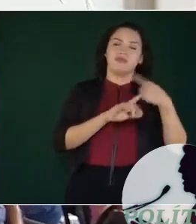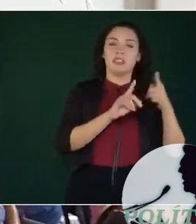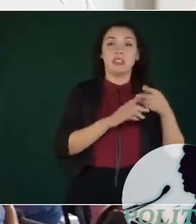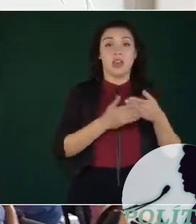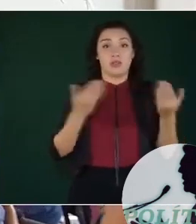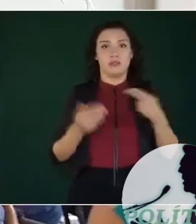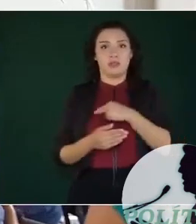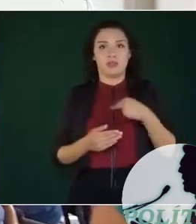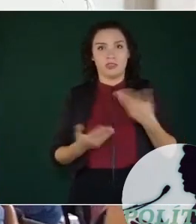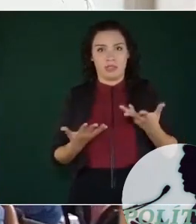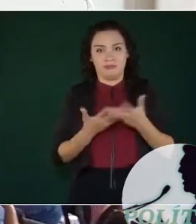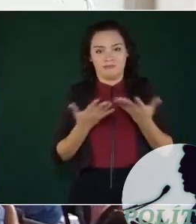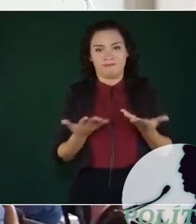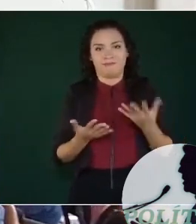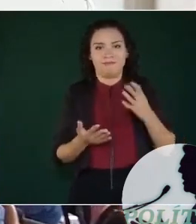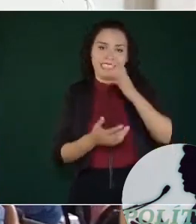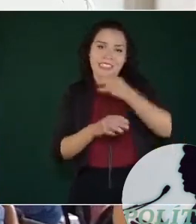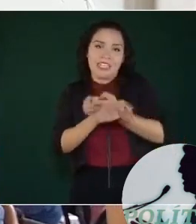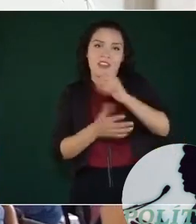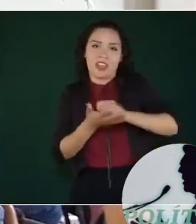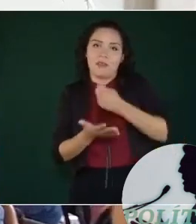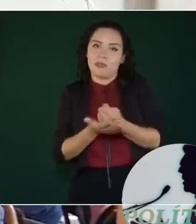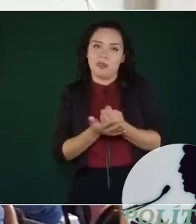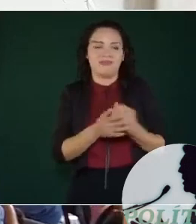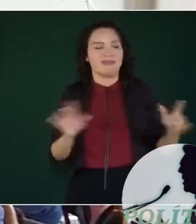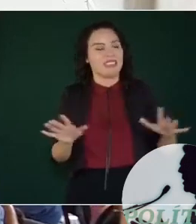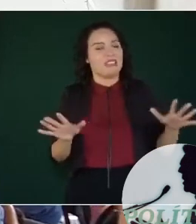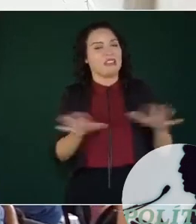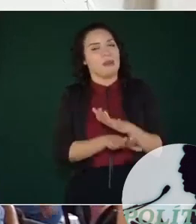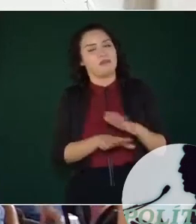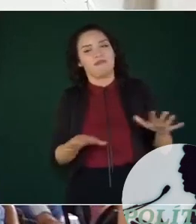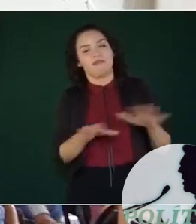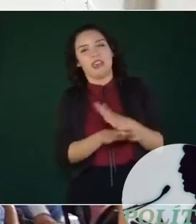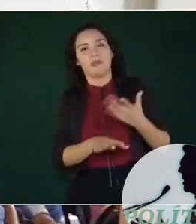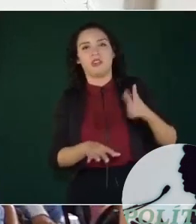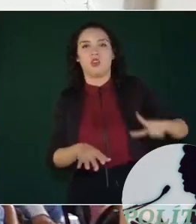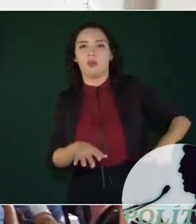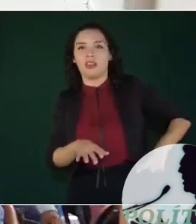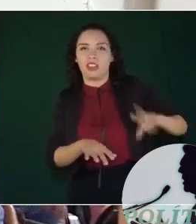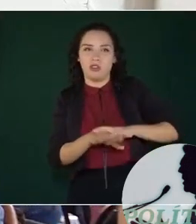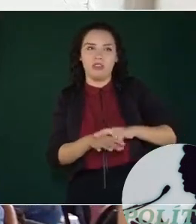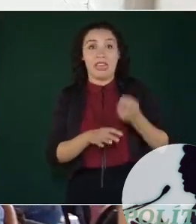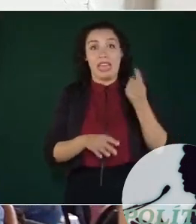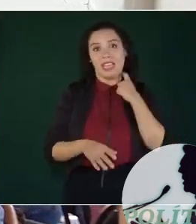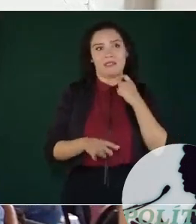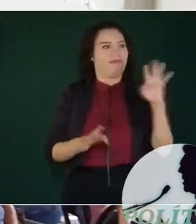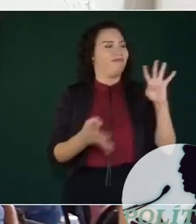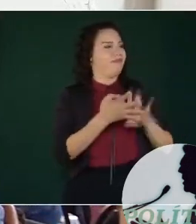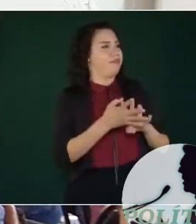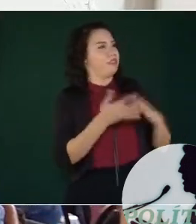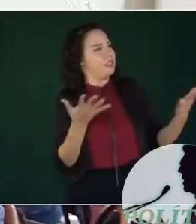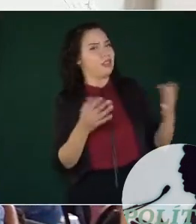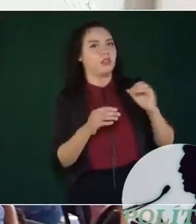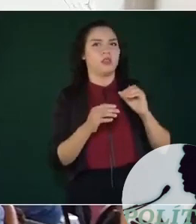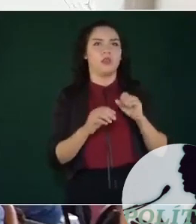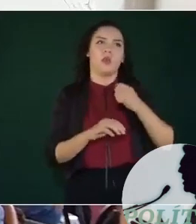sucedido mucha violencia, muchos gobiernos, exgobernadores presos, algunos otros, en el caso de Cabeza de